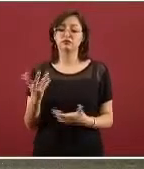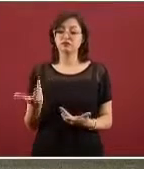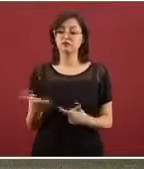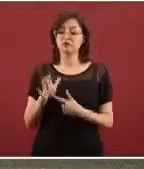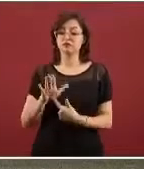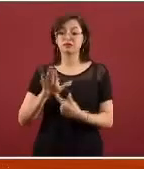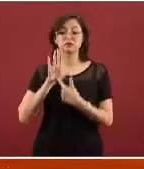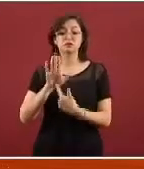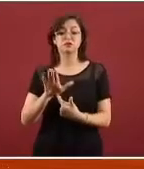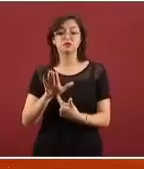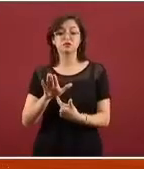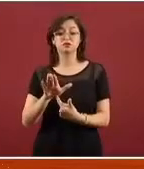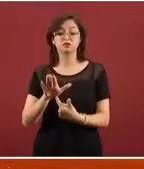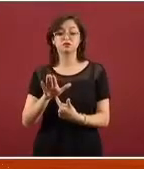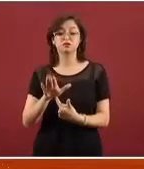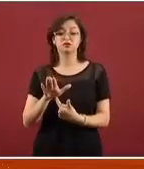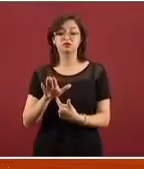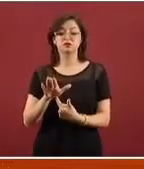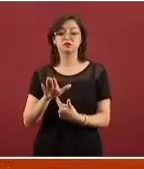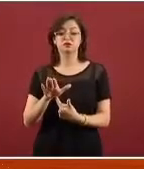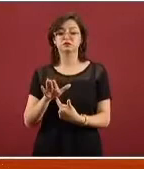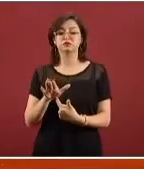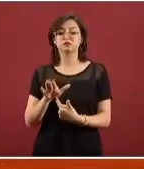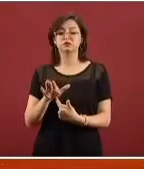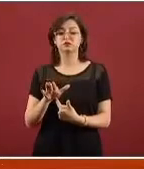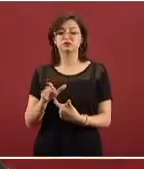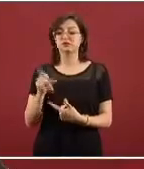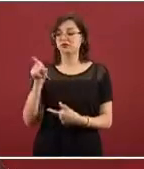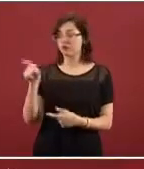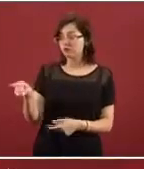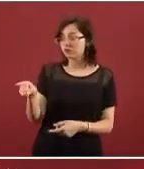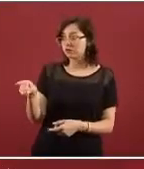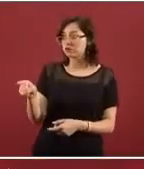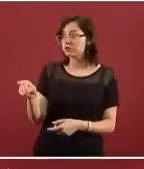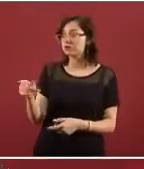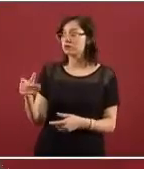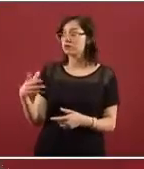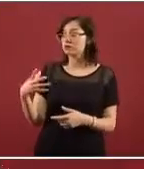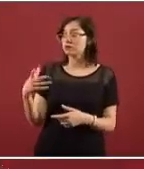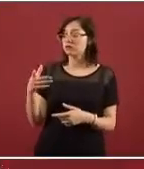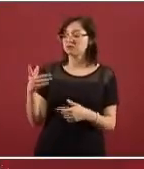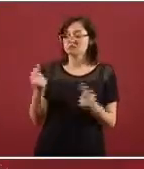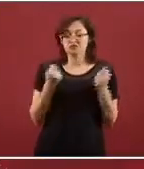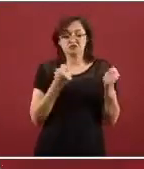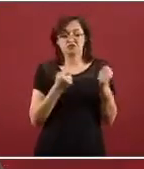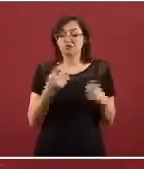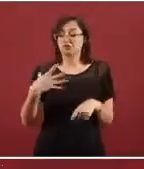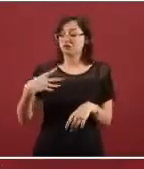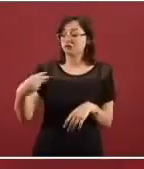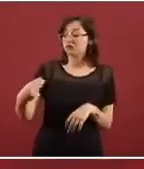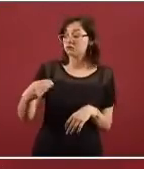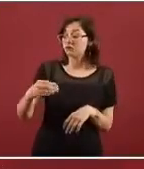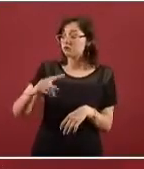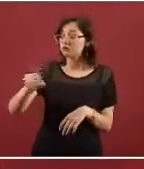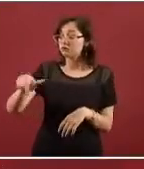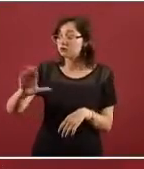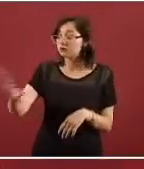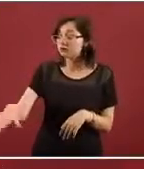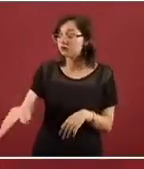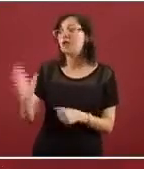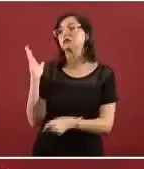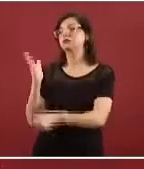demuestra que por razón de que tú hiciste eso, alguien se contagió, pues puedes tener hasta responsabilidades